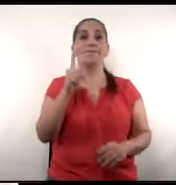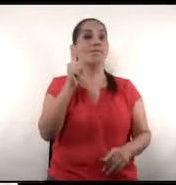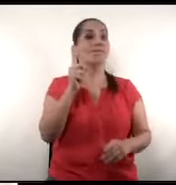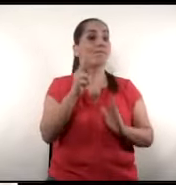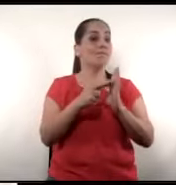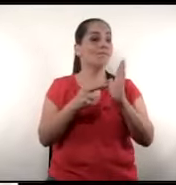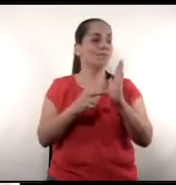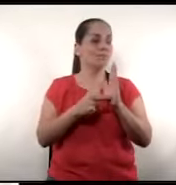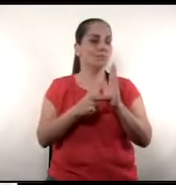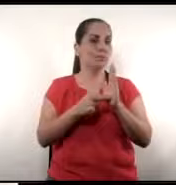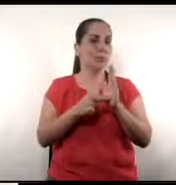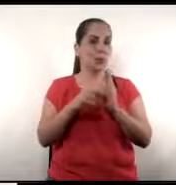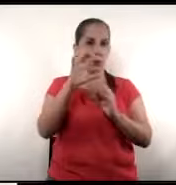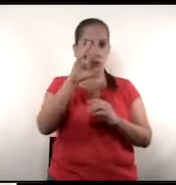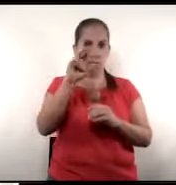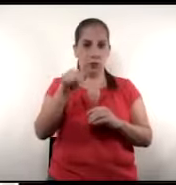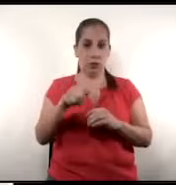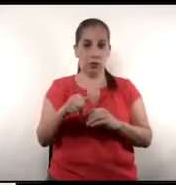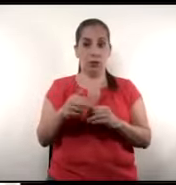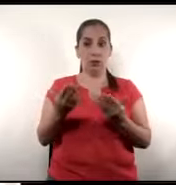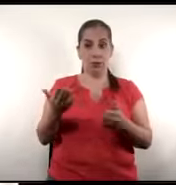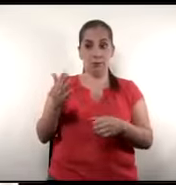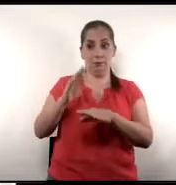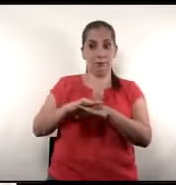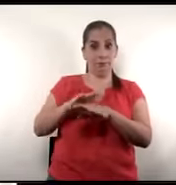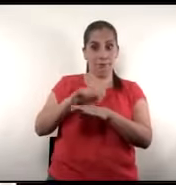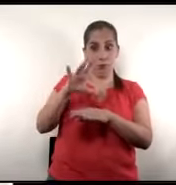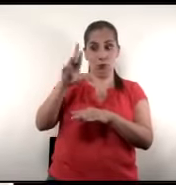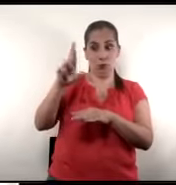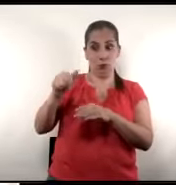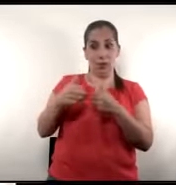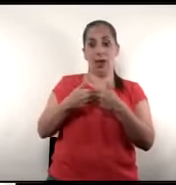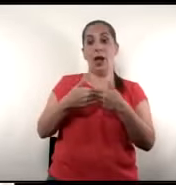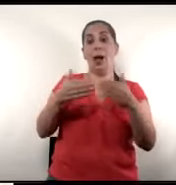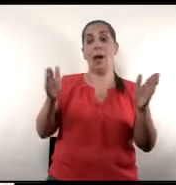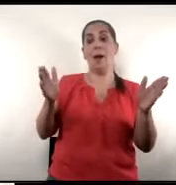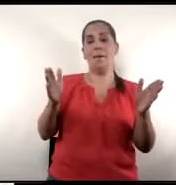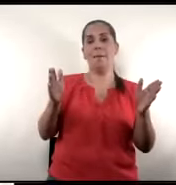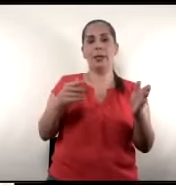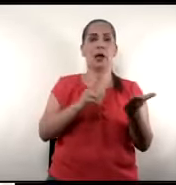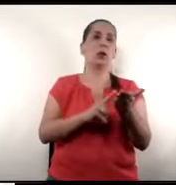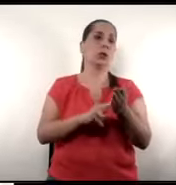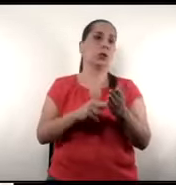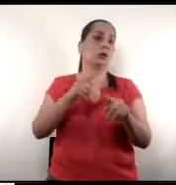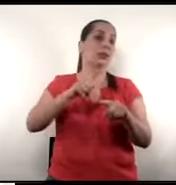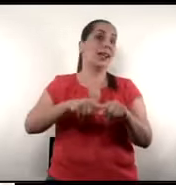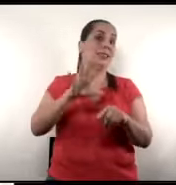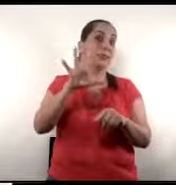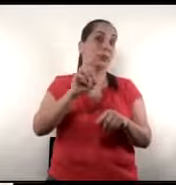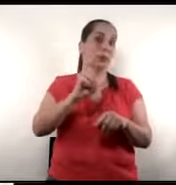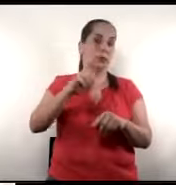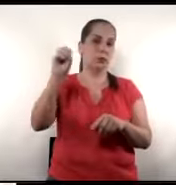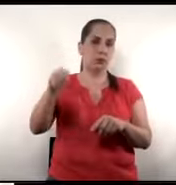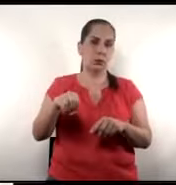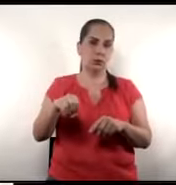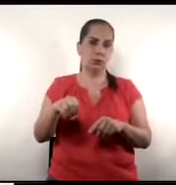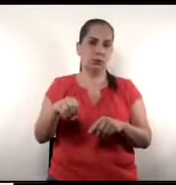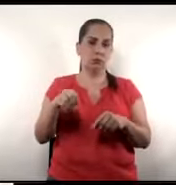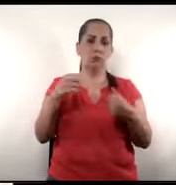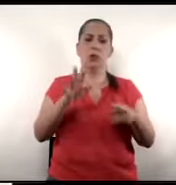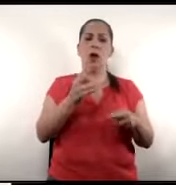insólita en Costa Rica que le permite al gobierno ampliar los contratos hasta en un 50% una vez